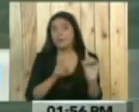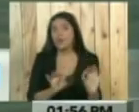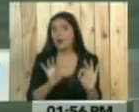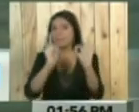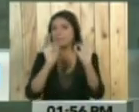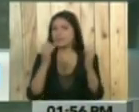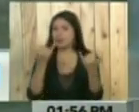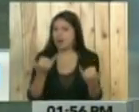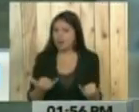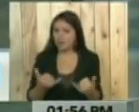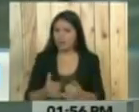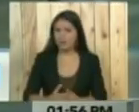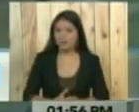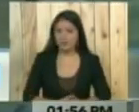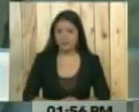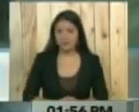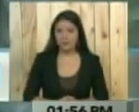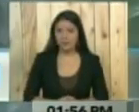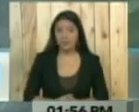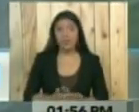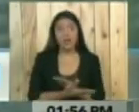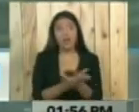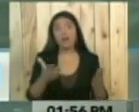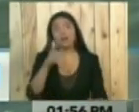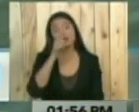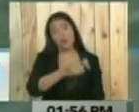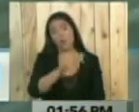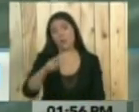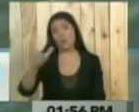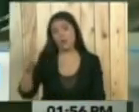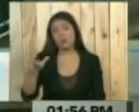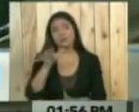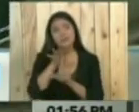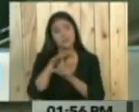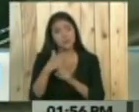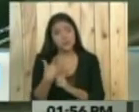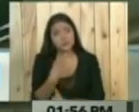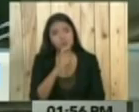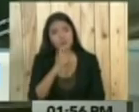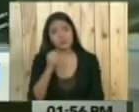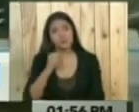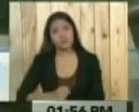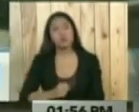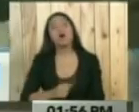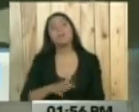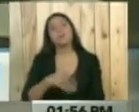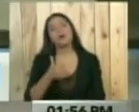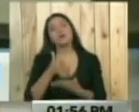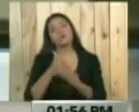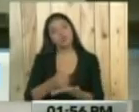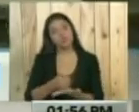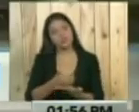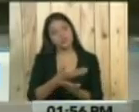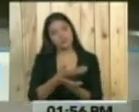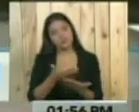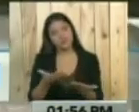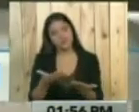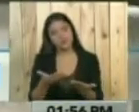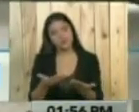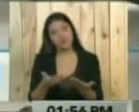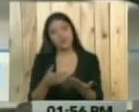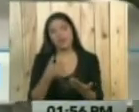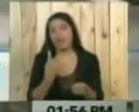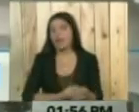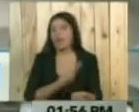estos aspectos, cuando estos pueblos se encuentran en momentos difíciles, para brindar una mano amiga, una mano de